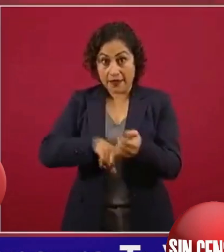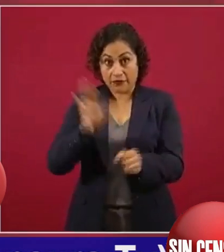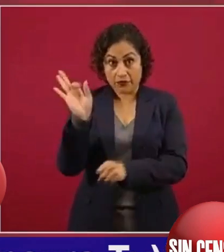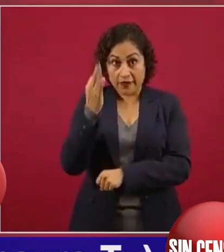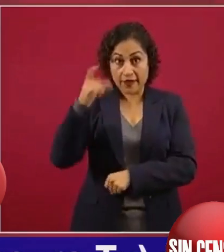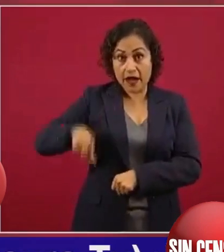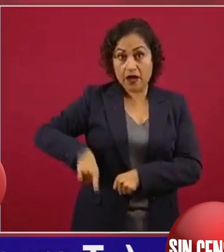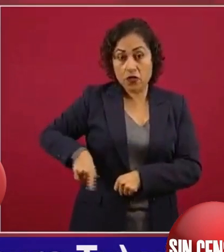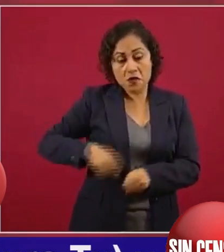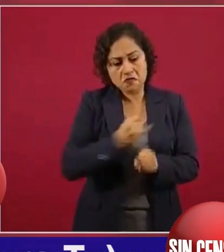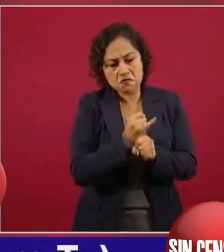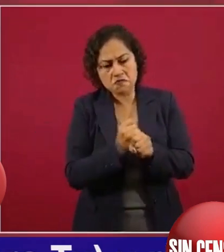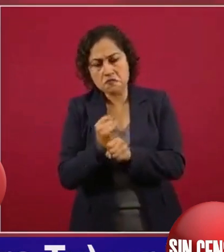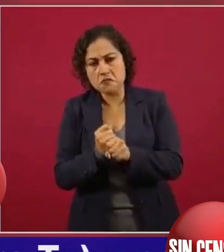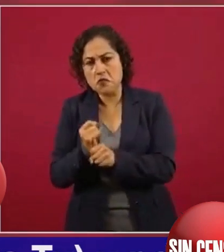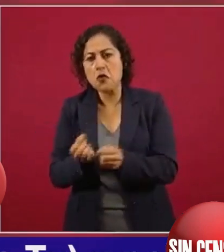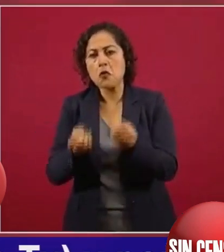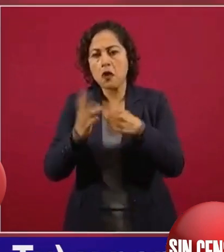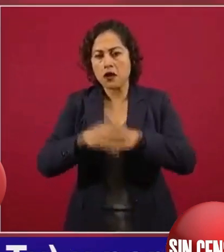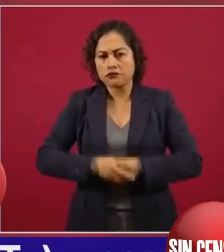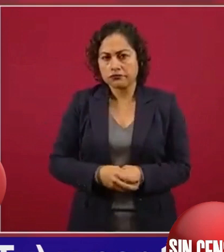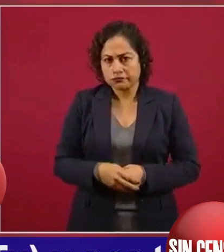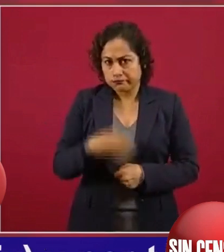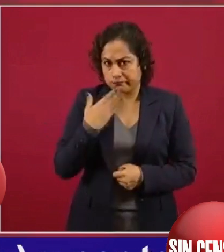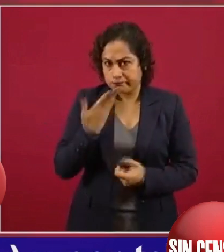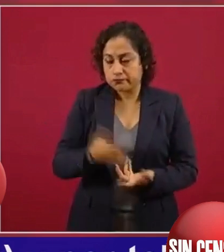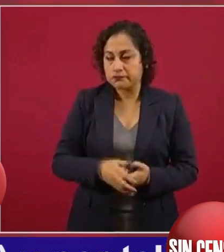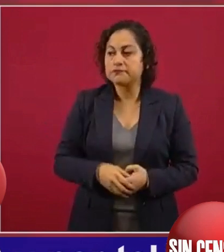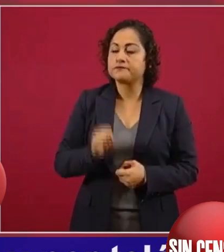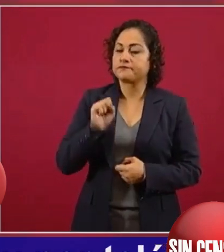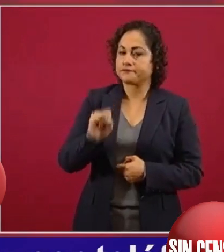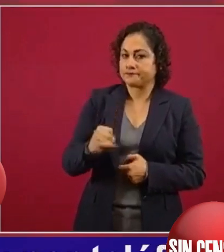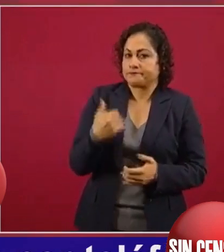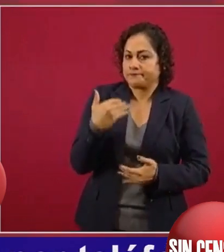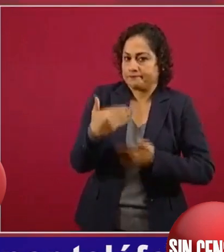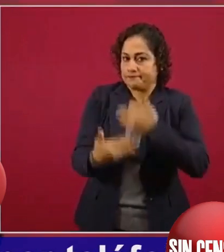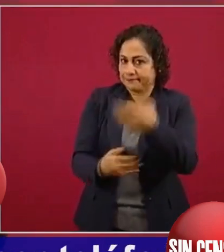bastante, pero es que estaba